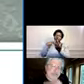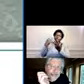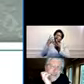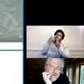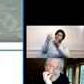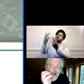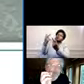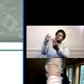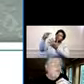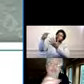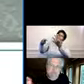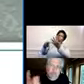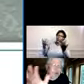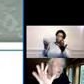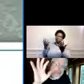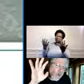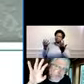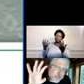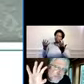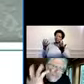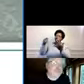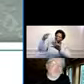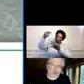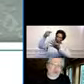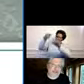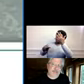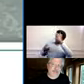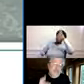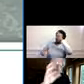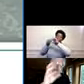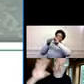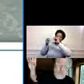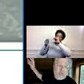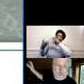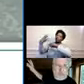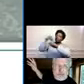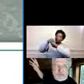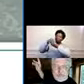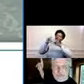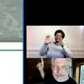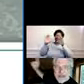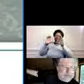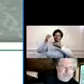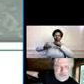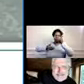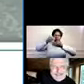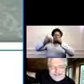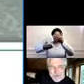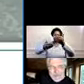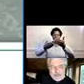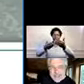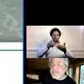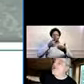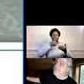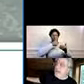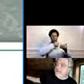para ese papel. Y esas expectativas, todas, son parte del proceso de certificación. Y